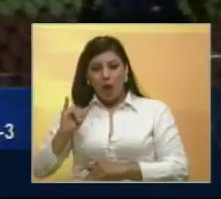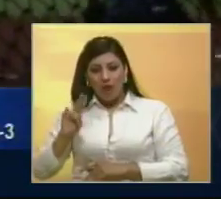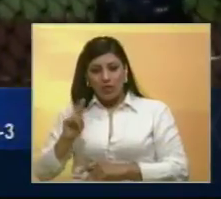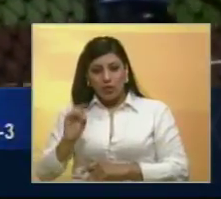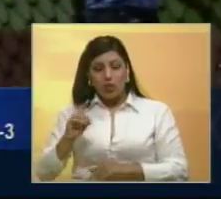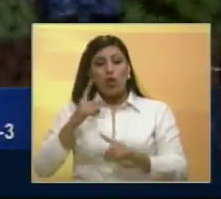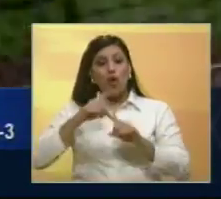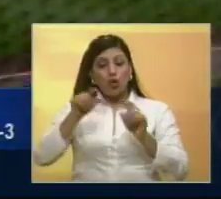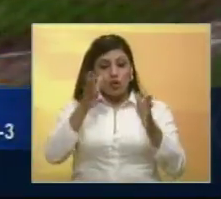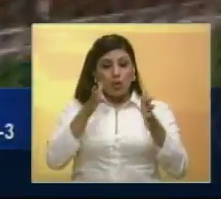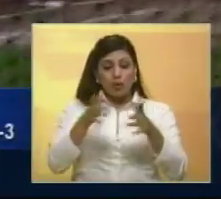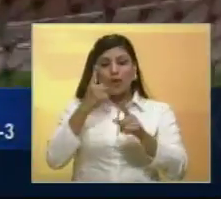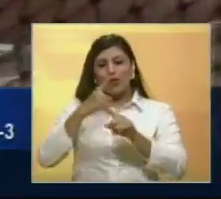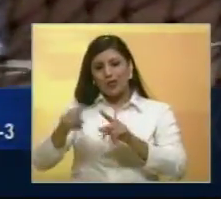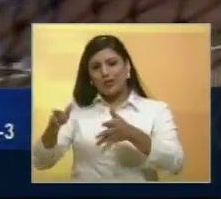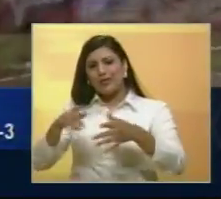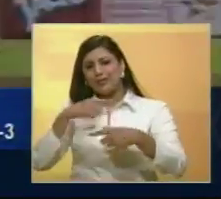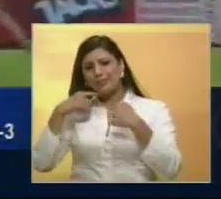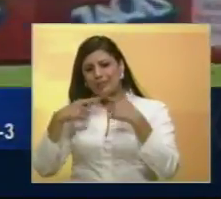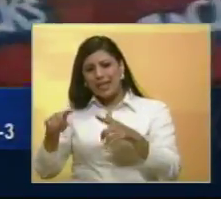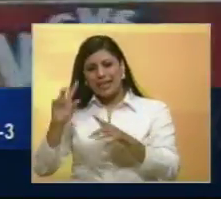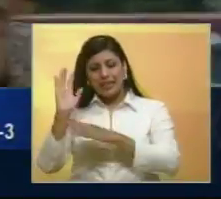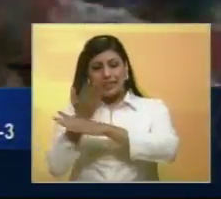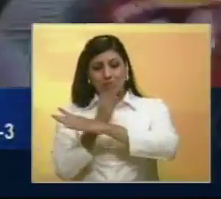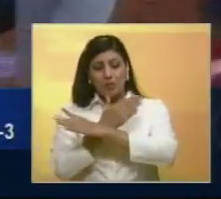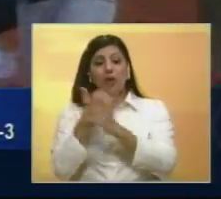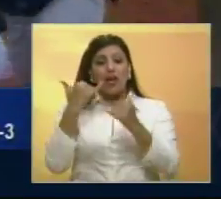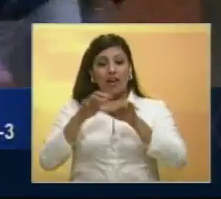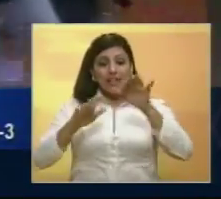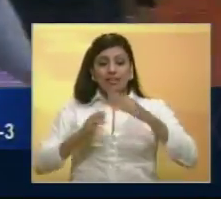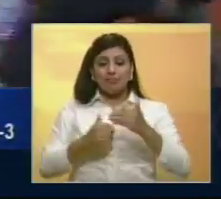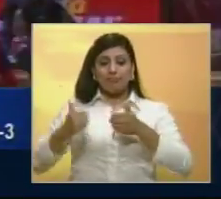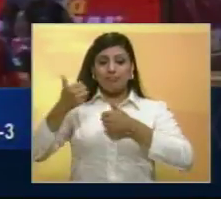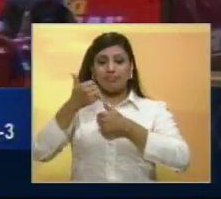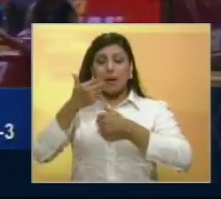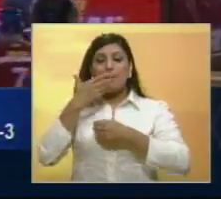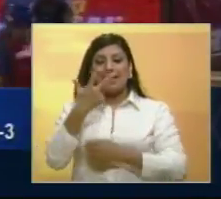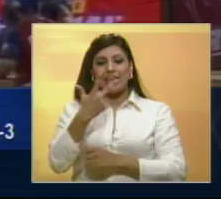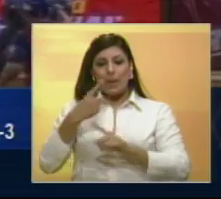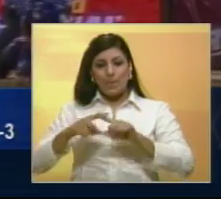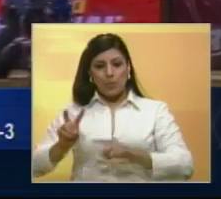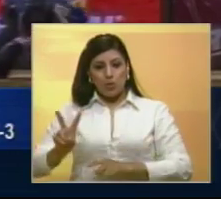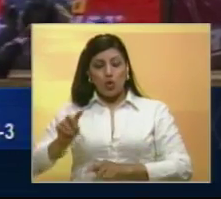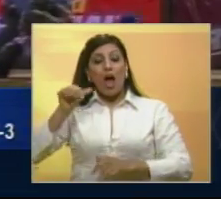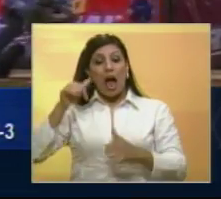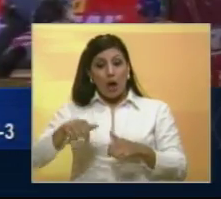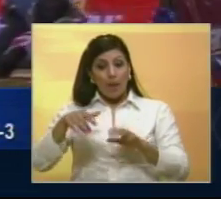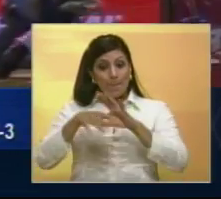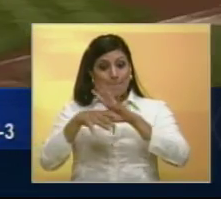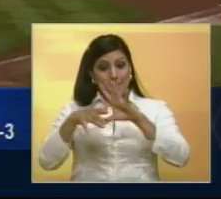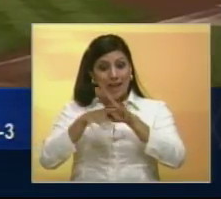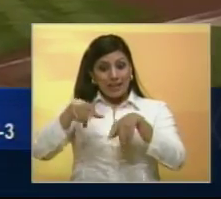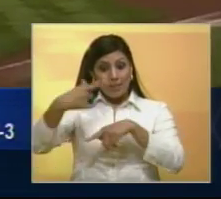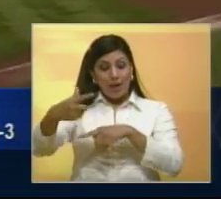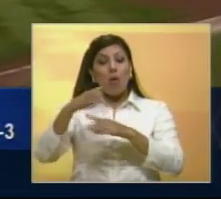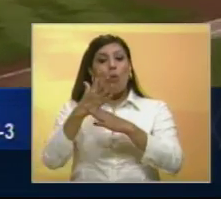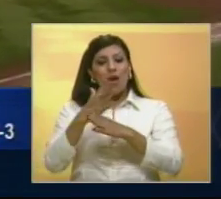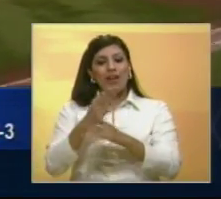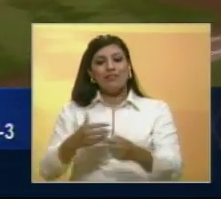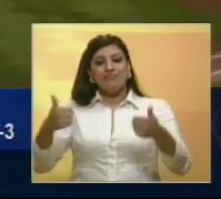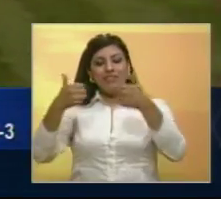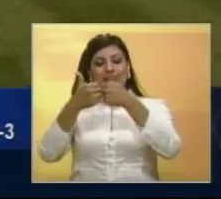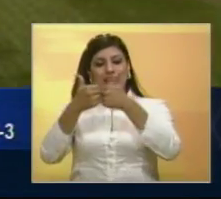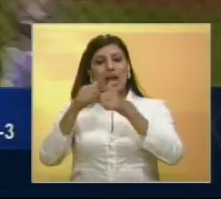para Patrick Mincy y derrota para Edgar González. Así los Tigres lideran la serie 3 juegos por 2 y buscarán este martes su pase a la gran final en